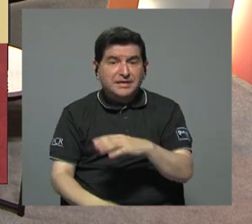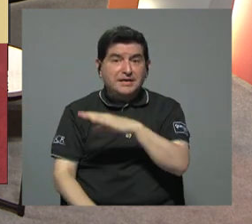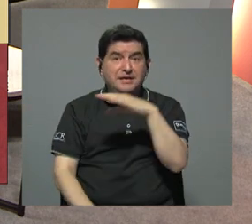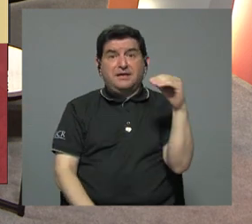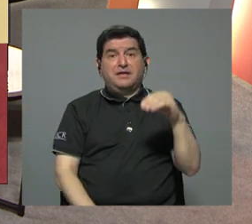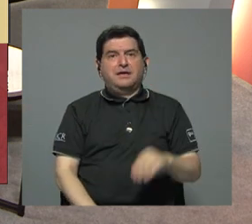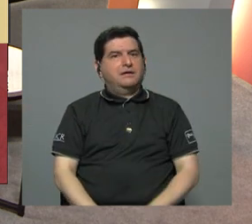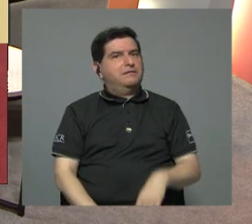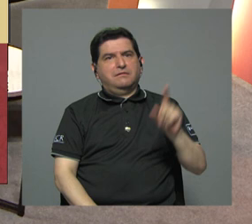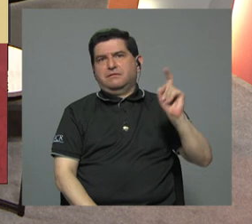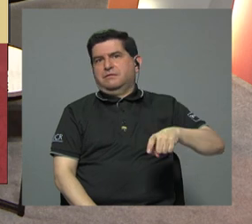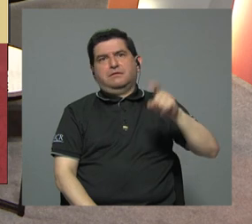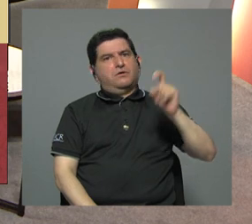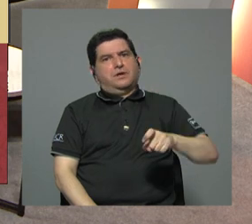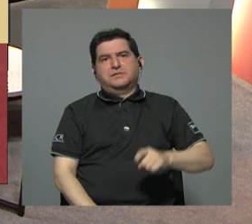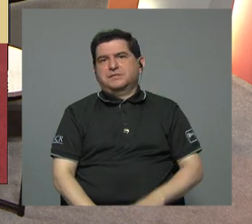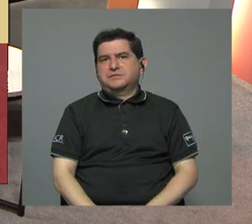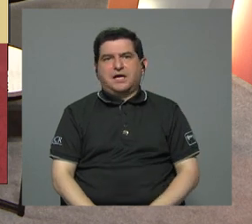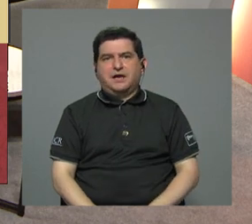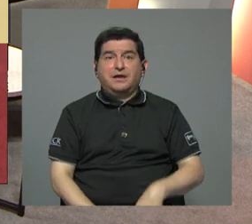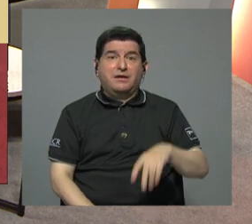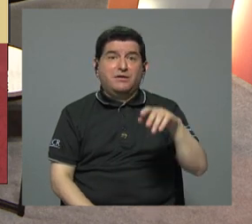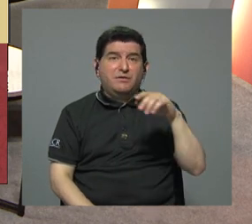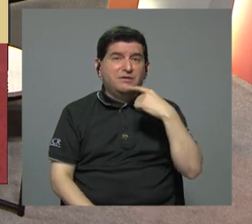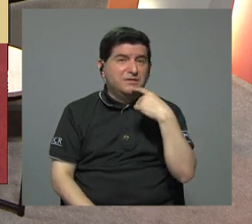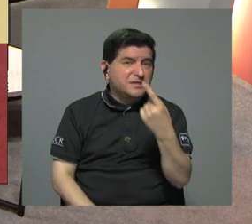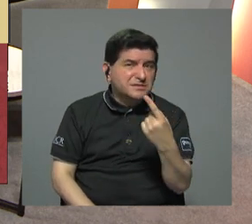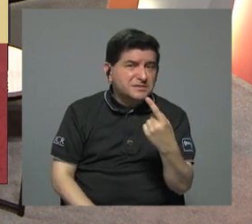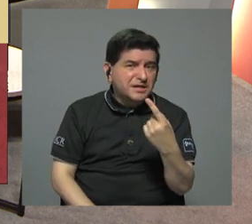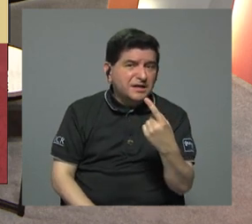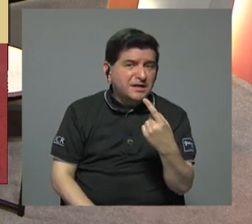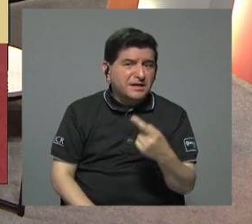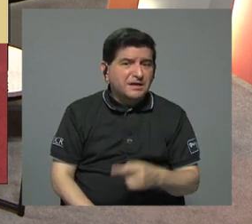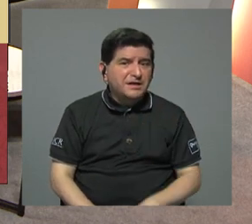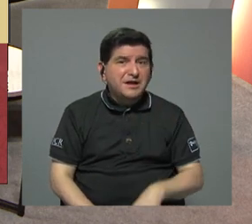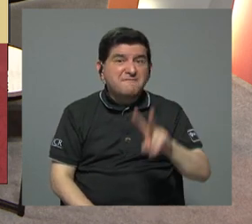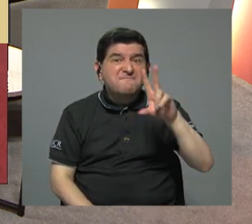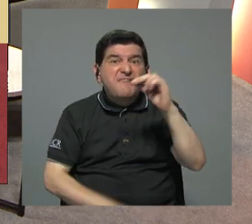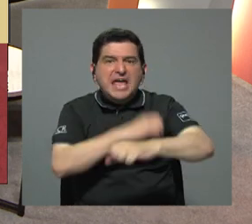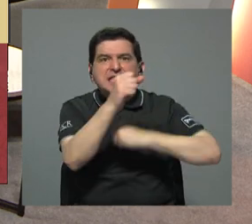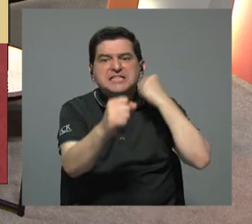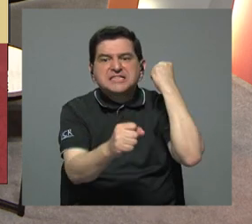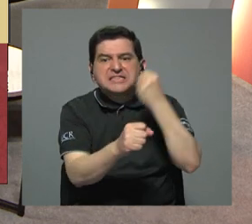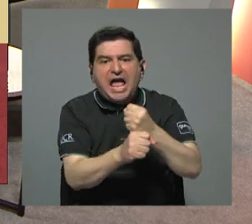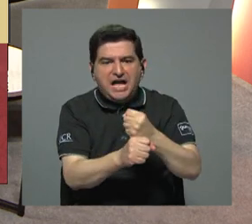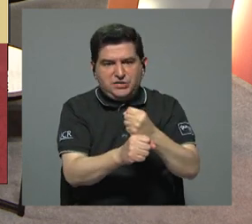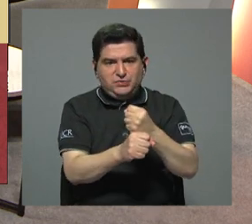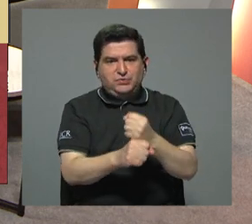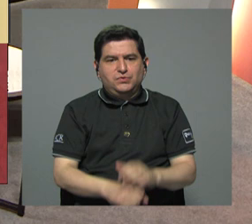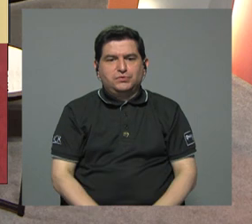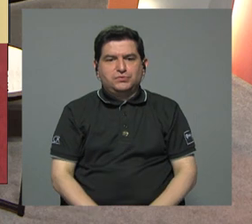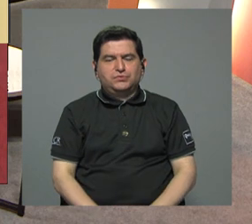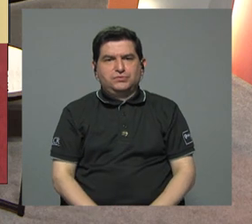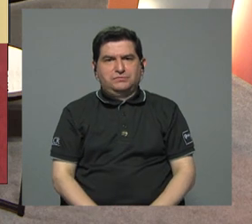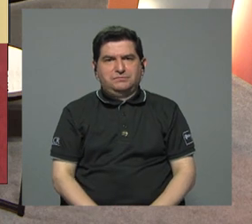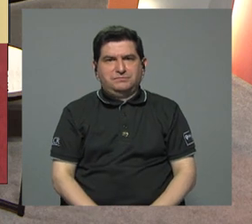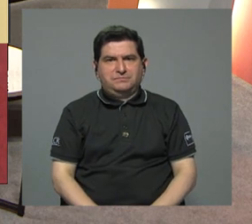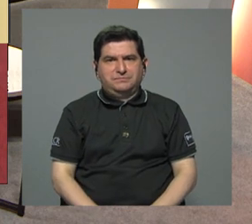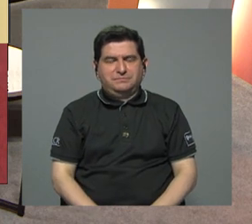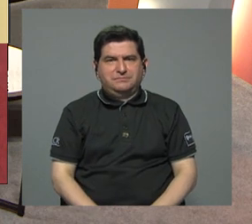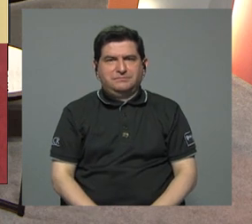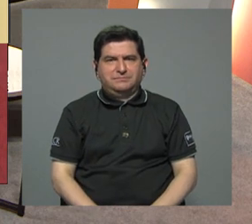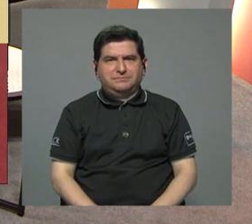es y que no desea que se tome vamos a ver y que no tomen 20 años exactamente que es así que no toman 20